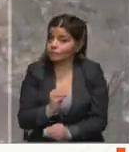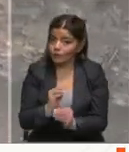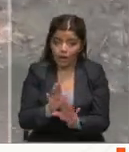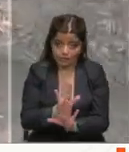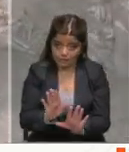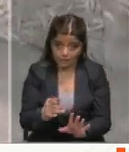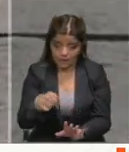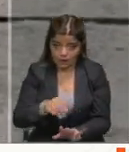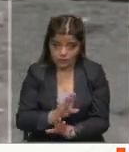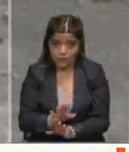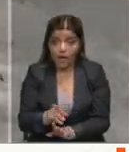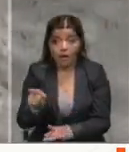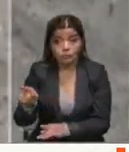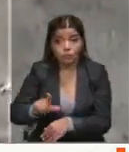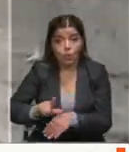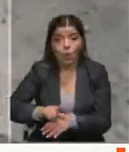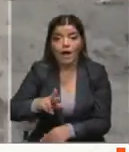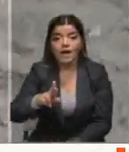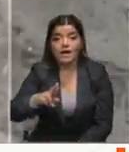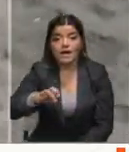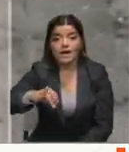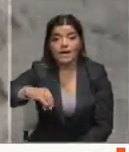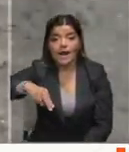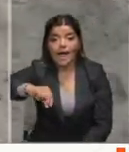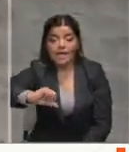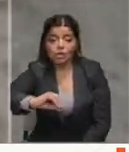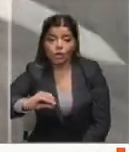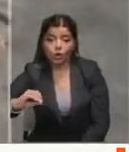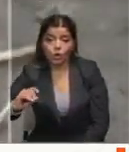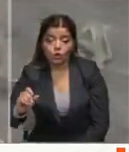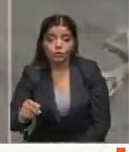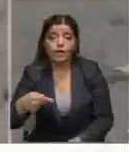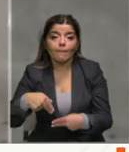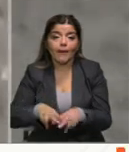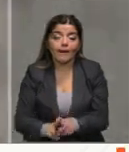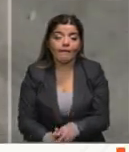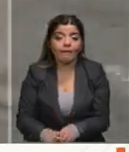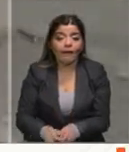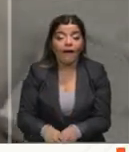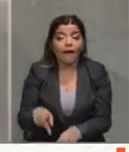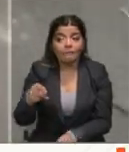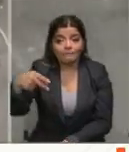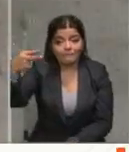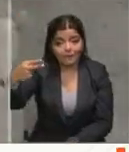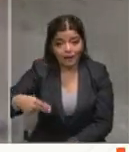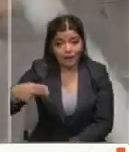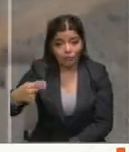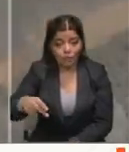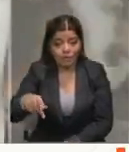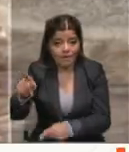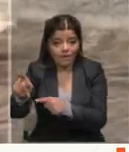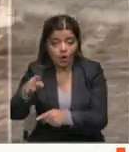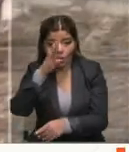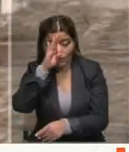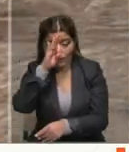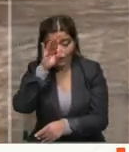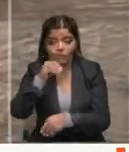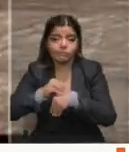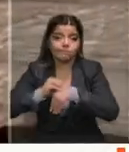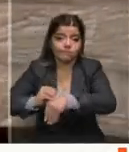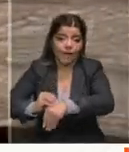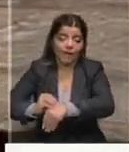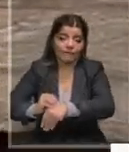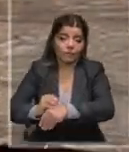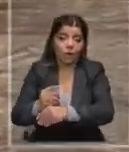en el caso de Renaico, donde hubo un desenlace fatal, la pareja de la dueña de los perros que atacaron a Daniela fue formalizado, pero